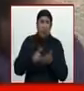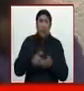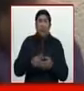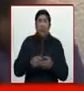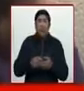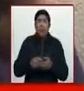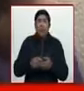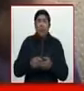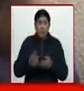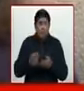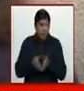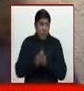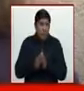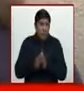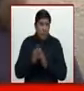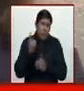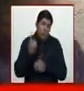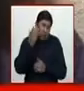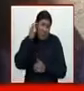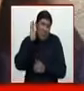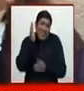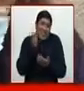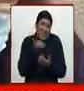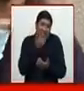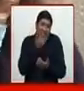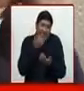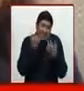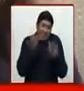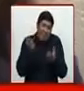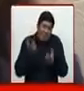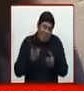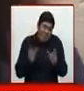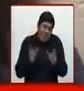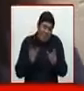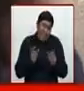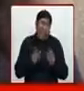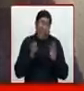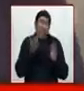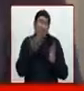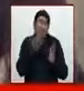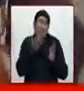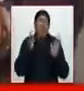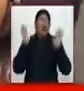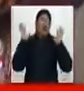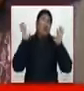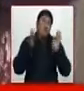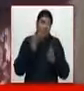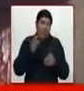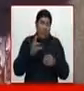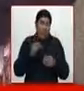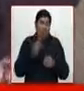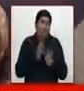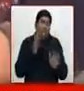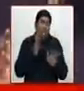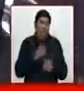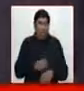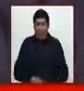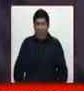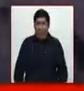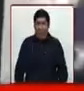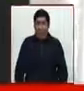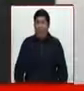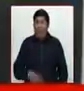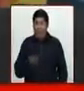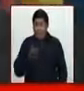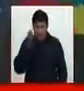No está enterada, pero si le van a pedir las dos o no, una. No sé, no estoy enterada, pero he traído las dos, acá las tengo. ¿Por si acaso? Por si acaso, para no hacer la fila en vano. Amigo,